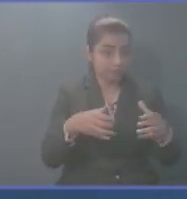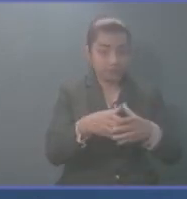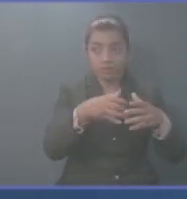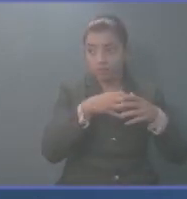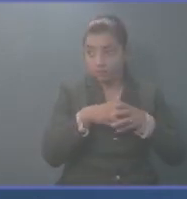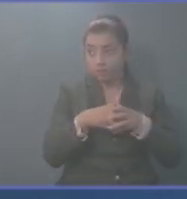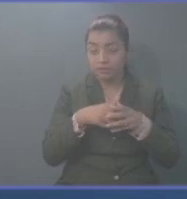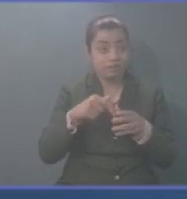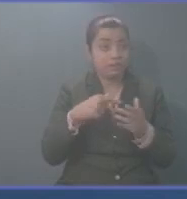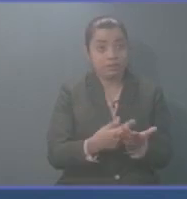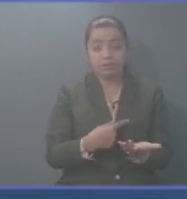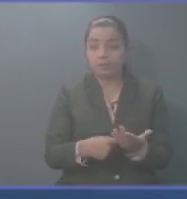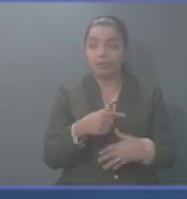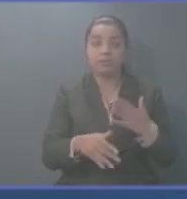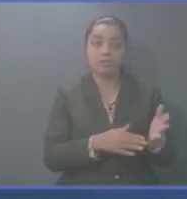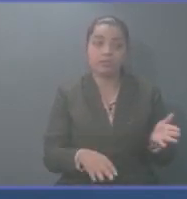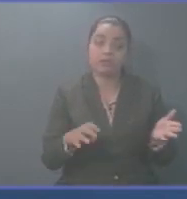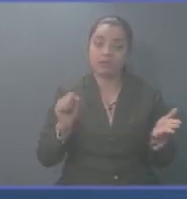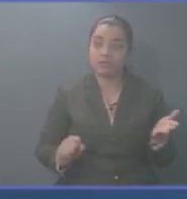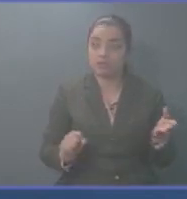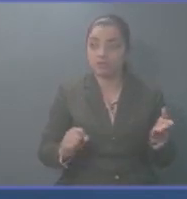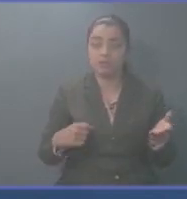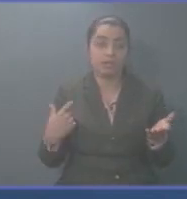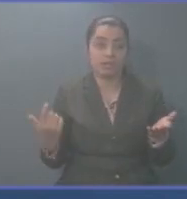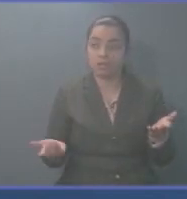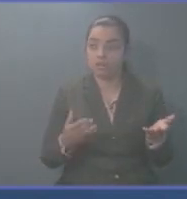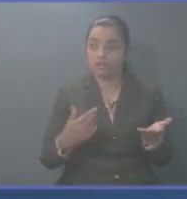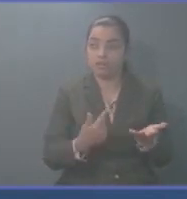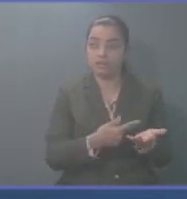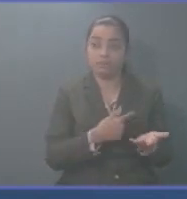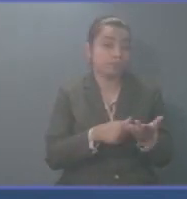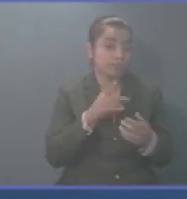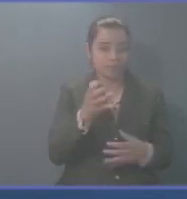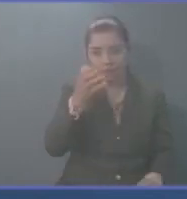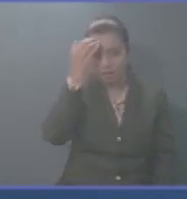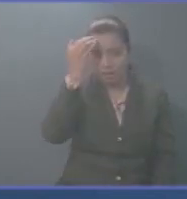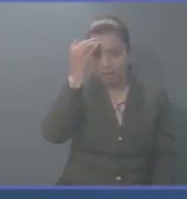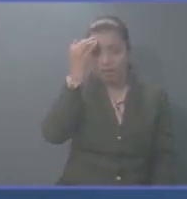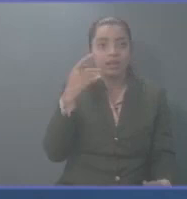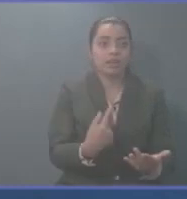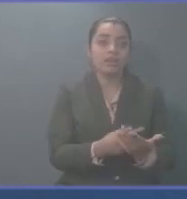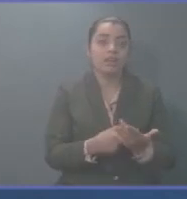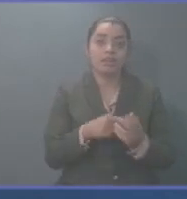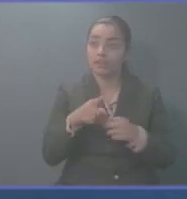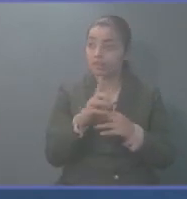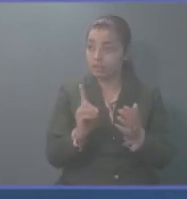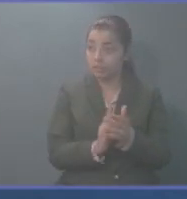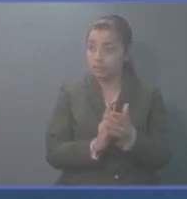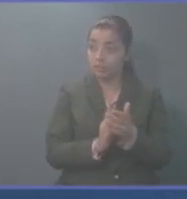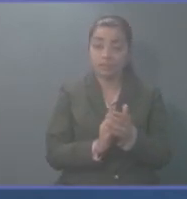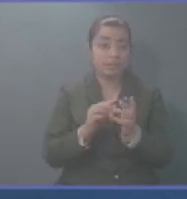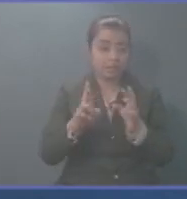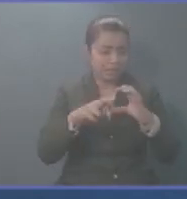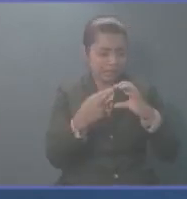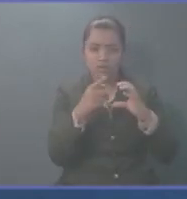pues a las que él pertenece y por supuesto temas de coyuntura nacional. Si usted quiere saber cuál es el punto de vista de nuestro diputado en sus redes sociales,